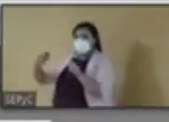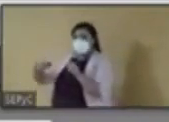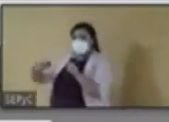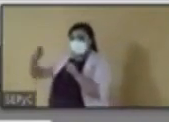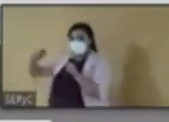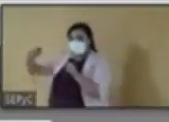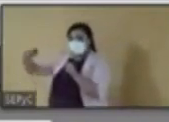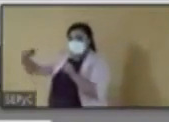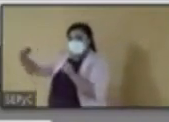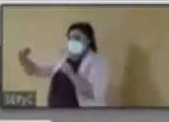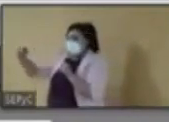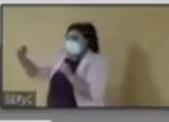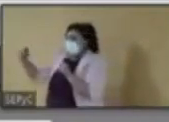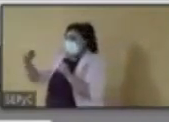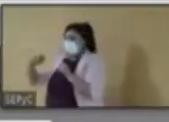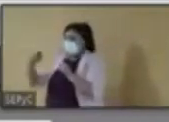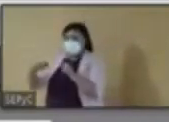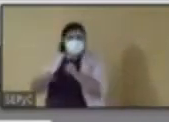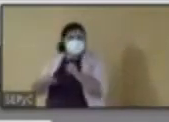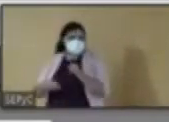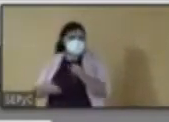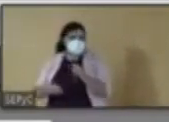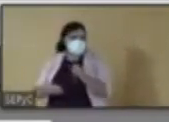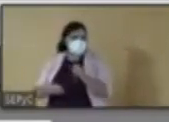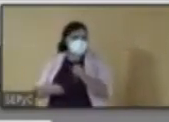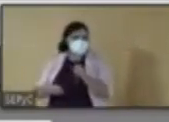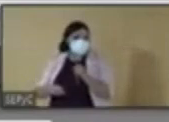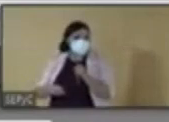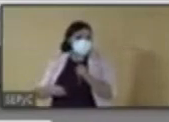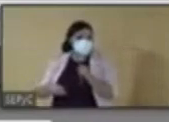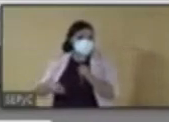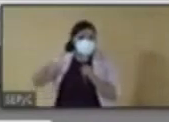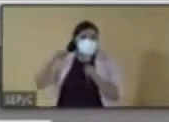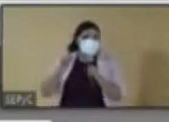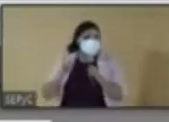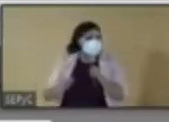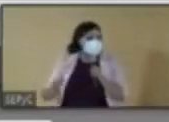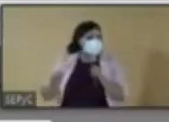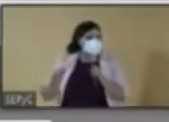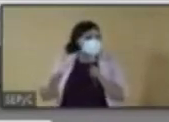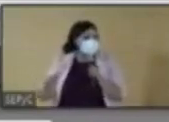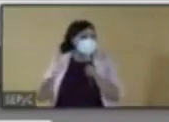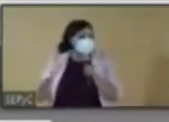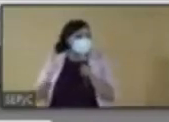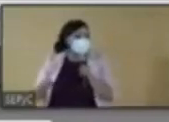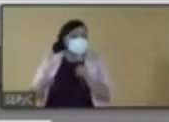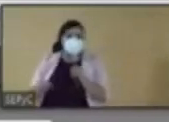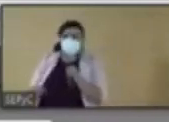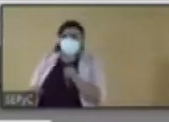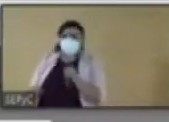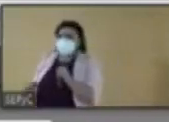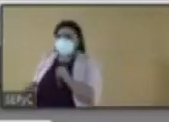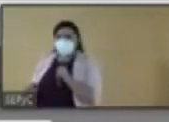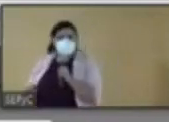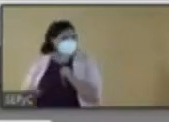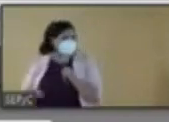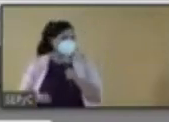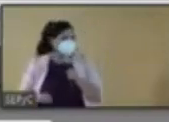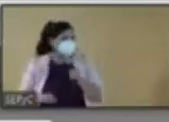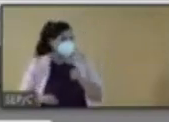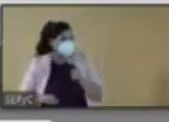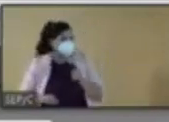manera física vamos a llenar o a proceder al llenado de estos 2 datos, poniendo nuestro nombre y firma y lugar y fecha de